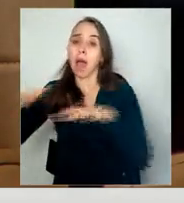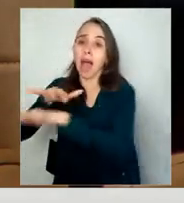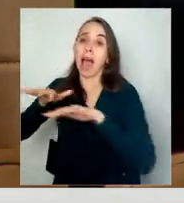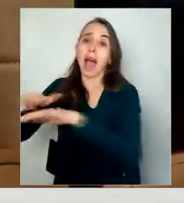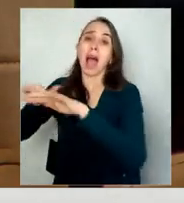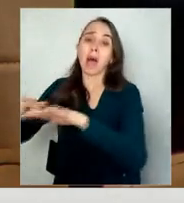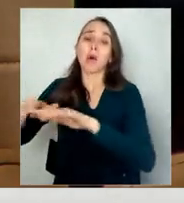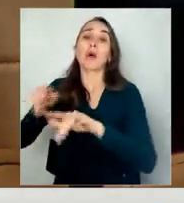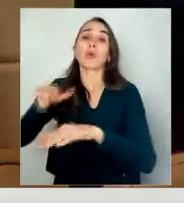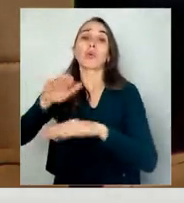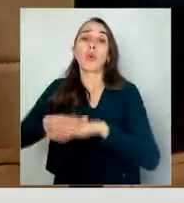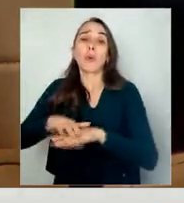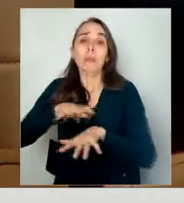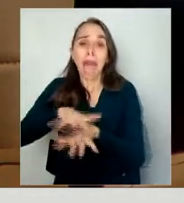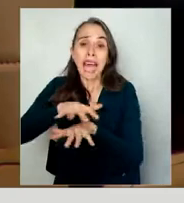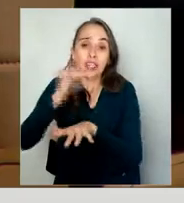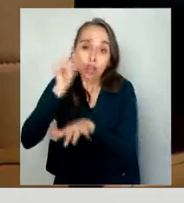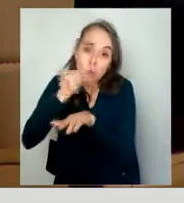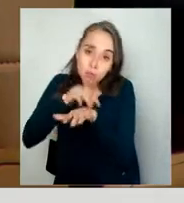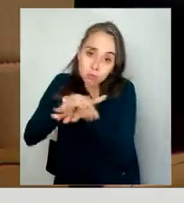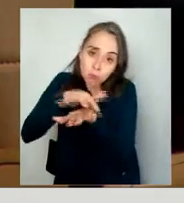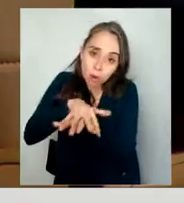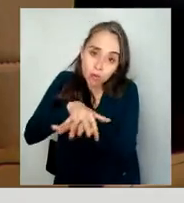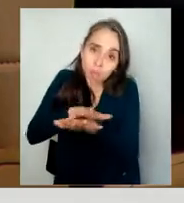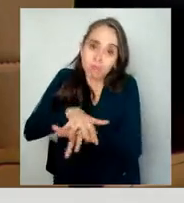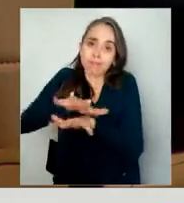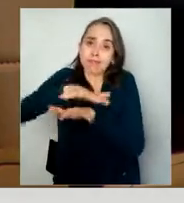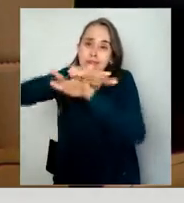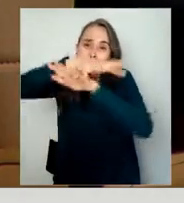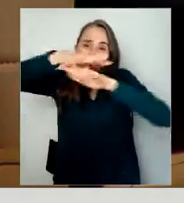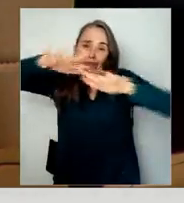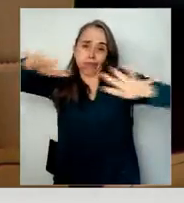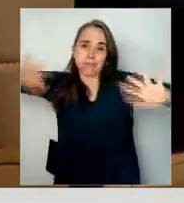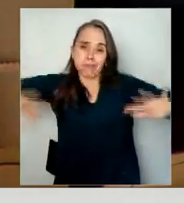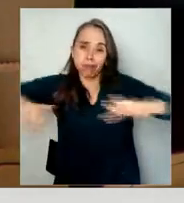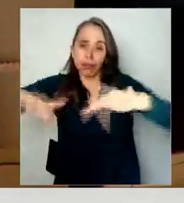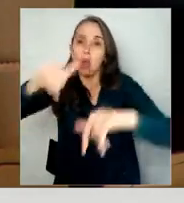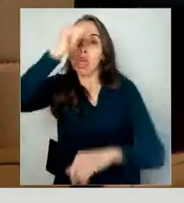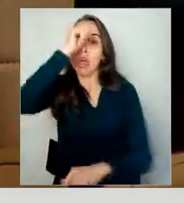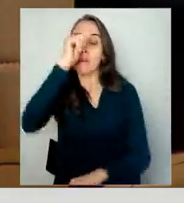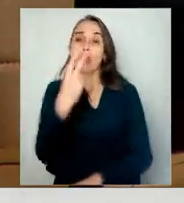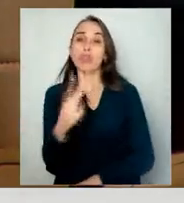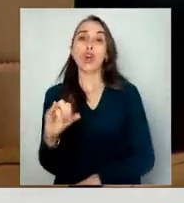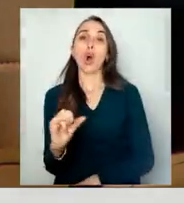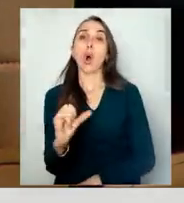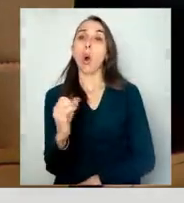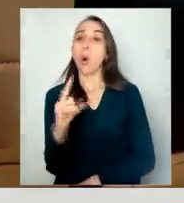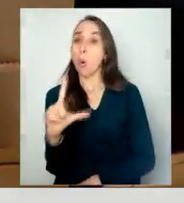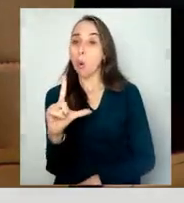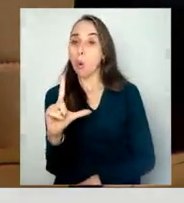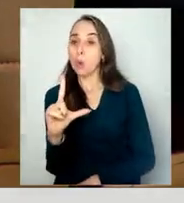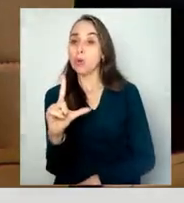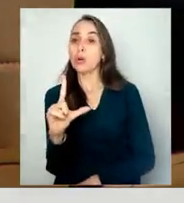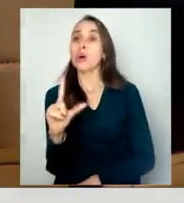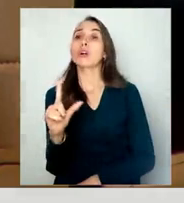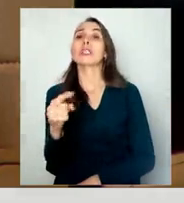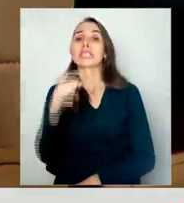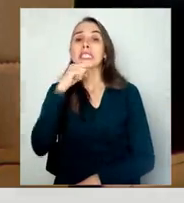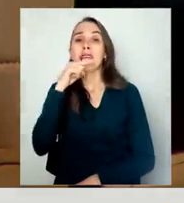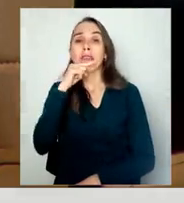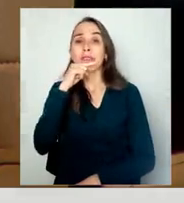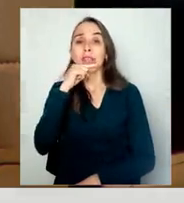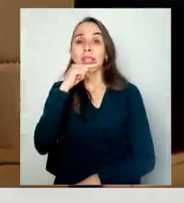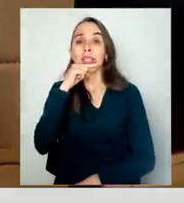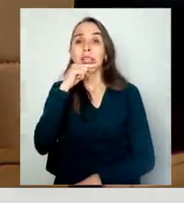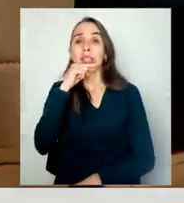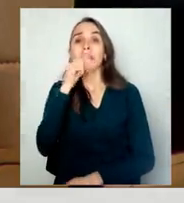ríos el día domingo Dos de Julio estuvimos la visita en la comuna de San Fernando específicamente en el albergue